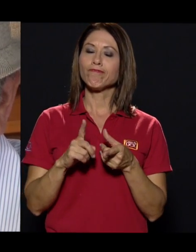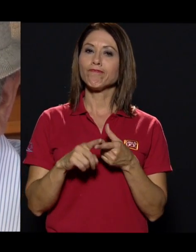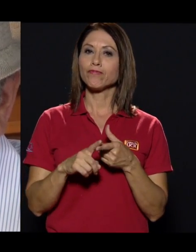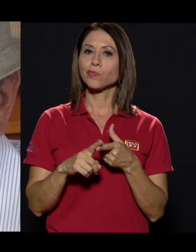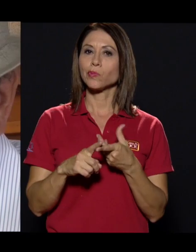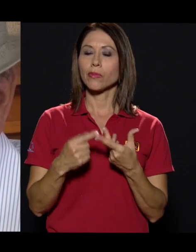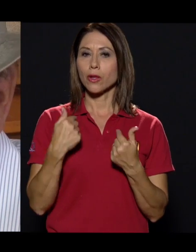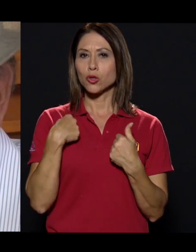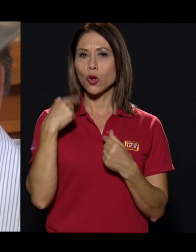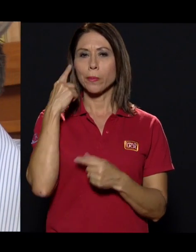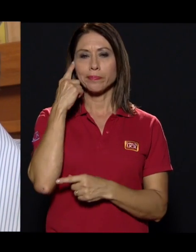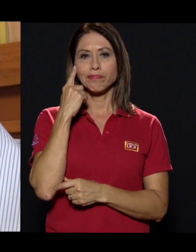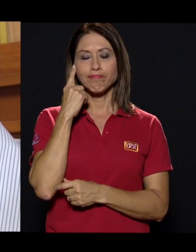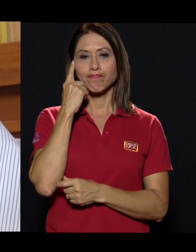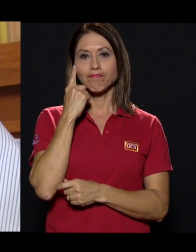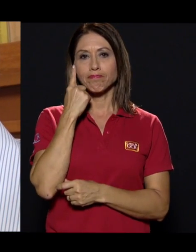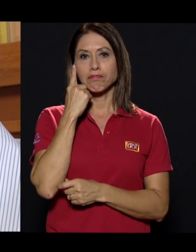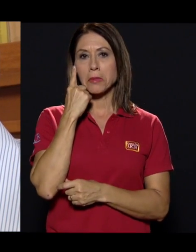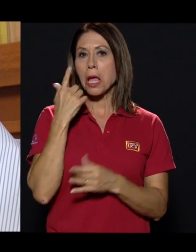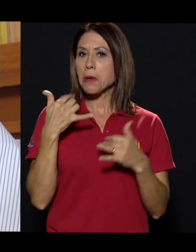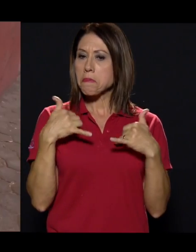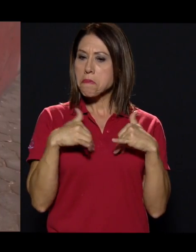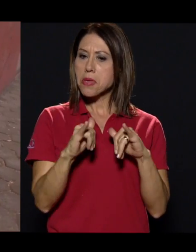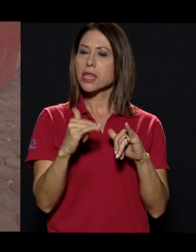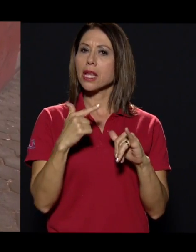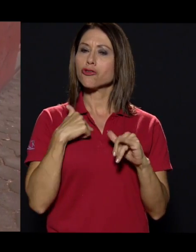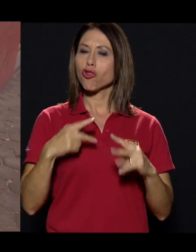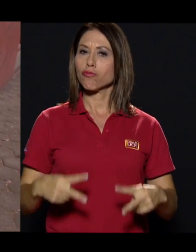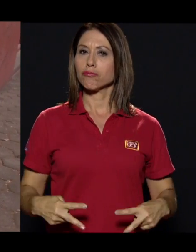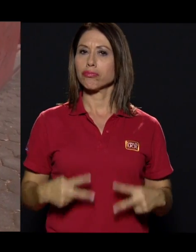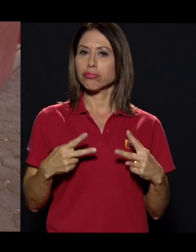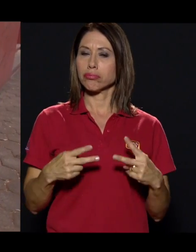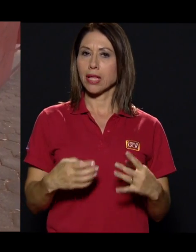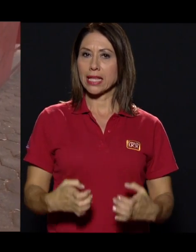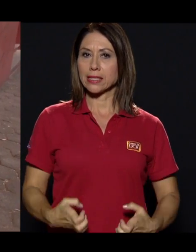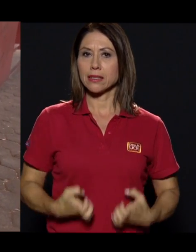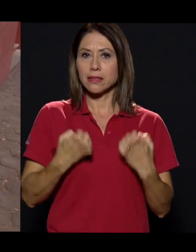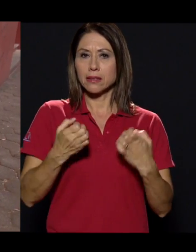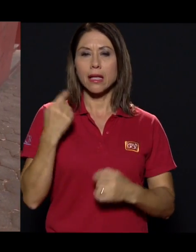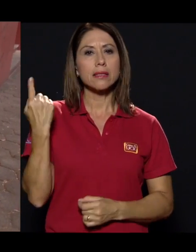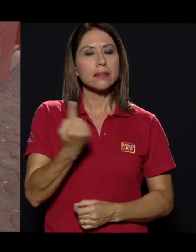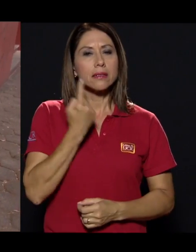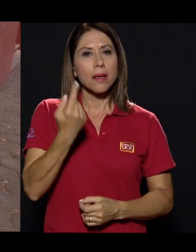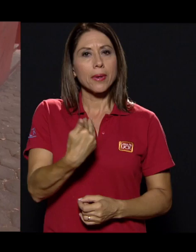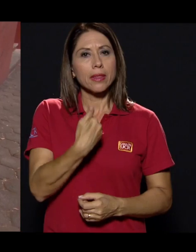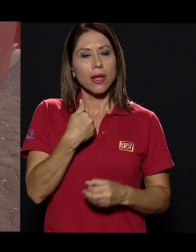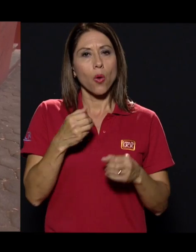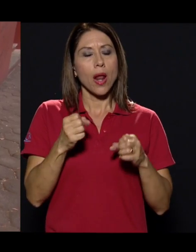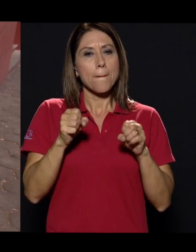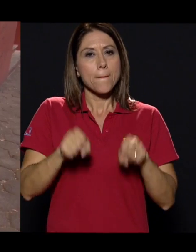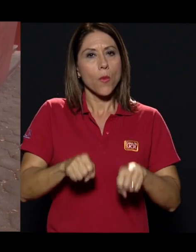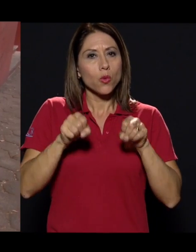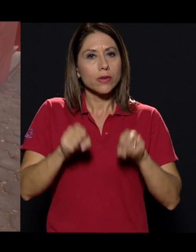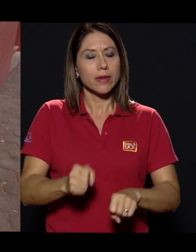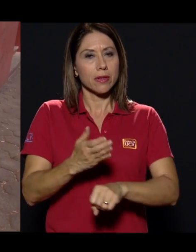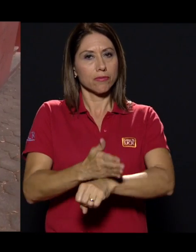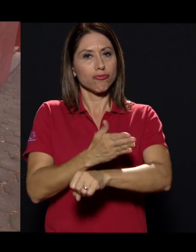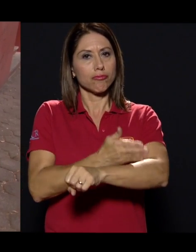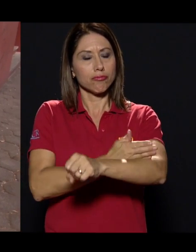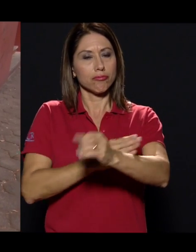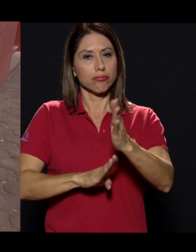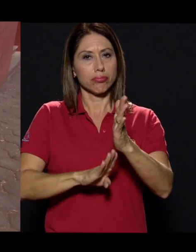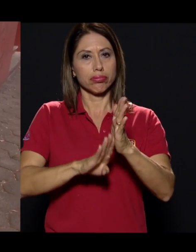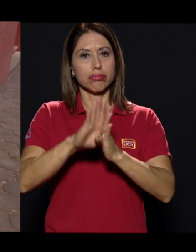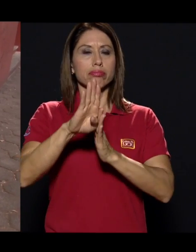Entonces yo pensé que mientras yo exista, siempre tengo la posibilidad de